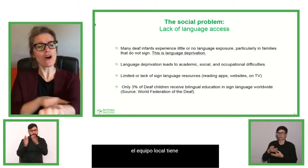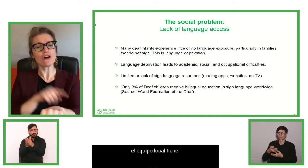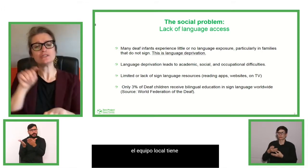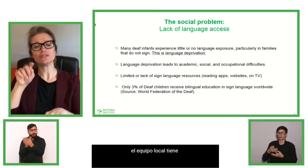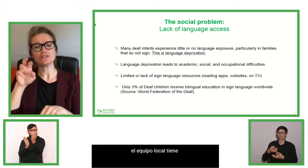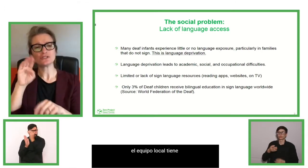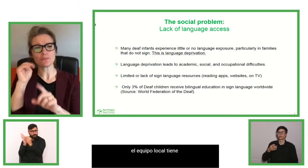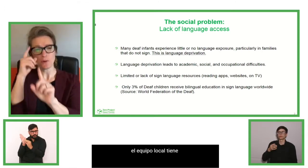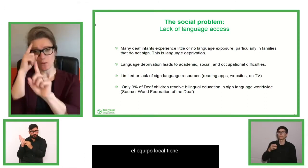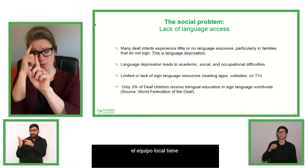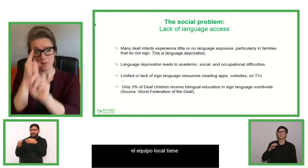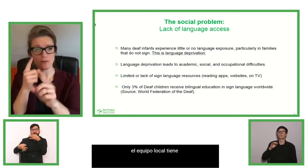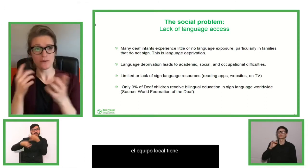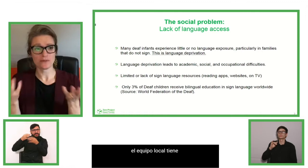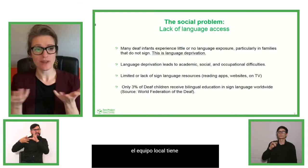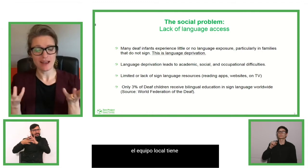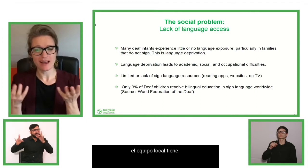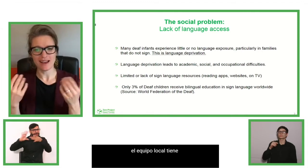caso de yo, es que